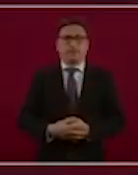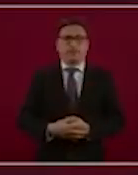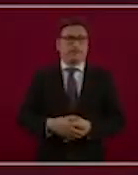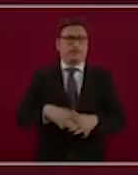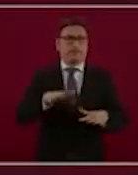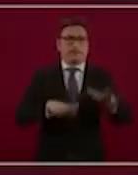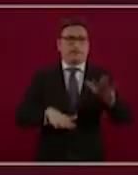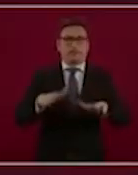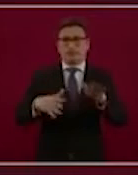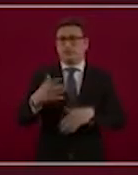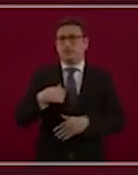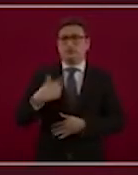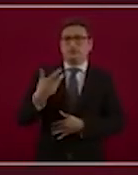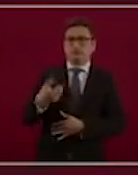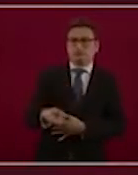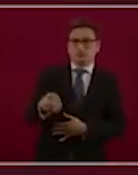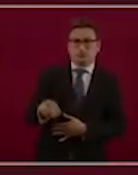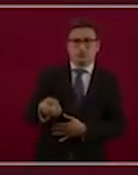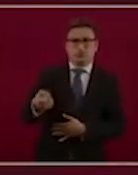veces le tengo que dar la mano,